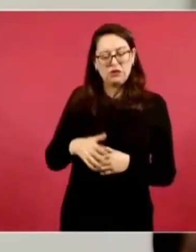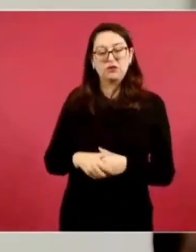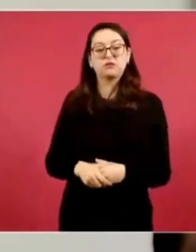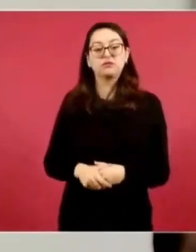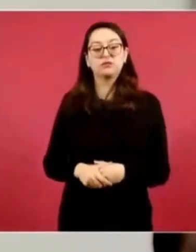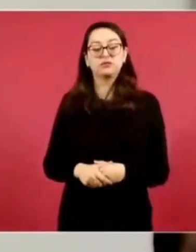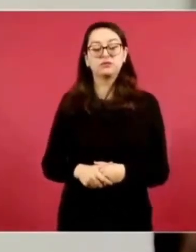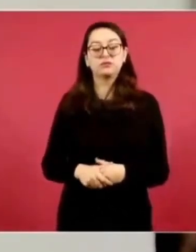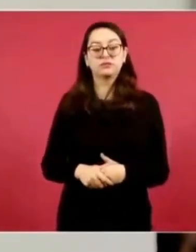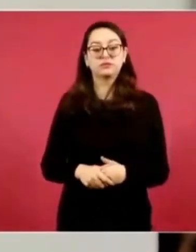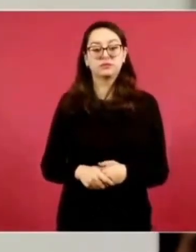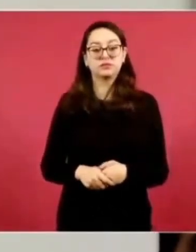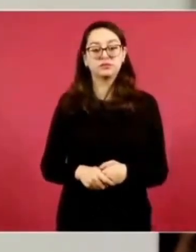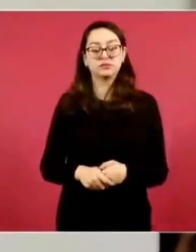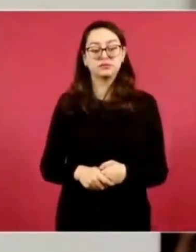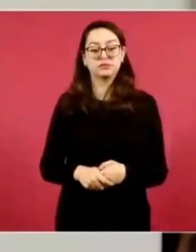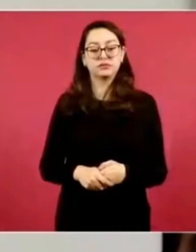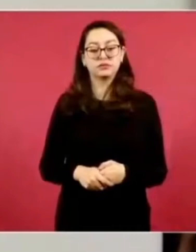Y la otra es,